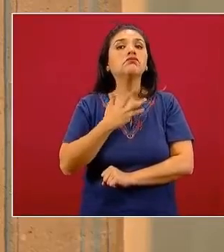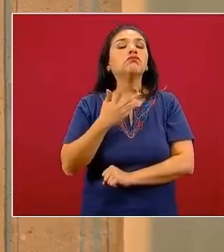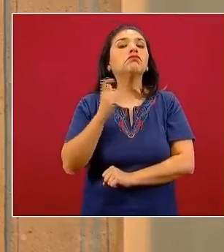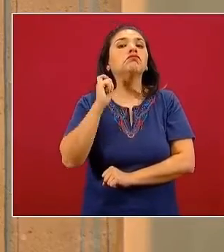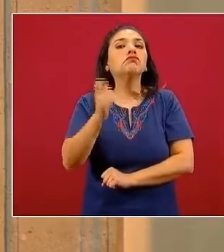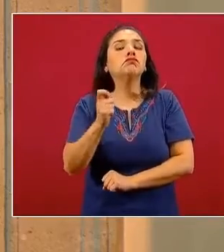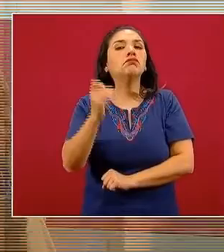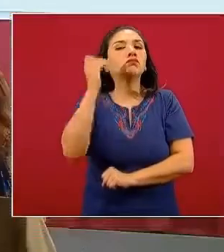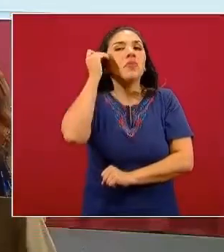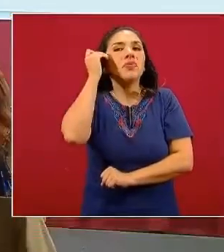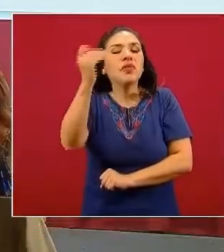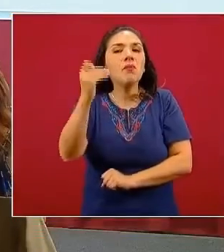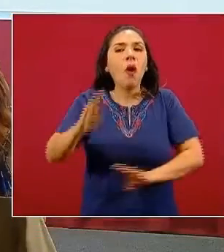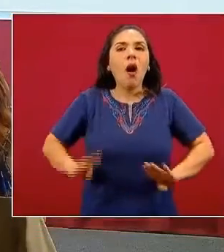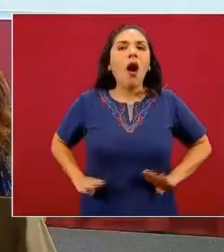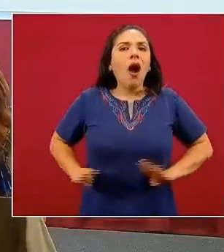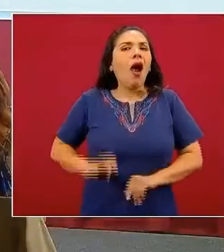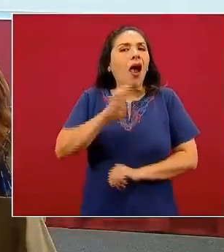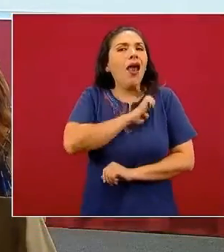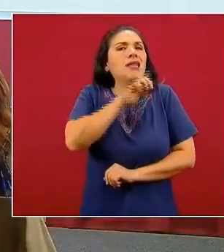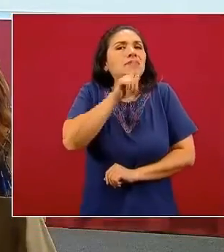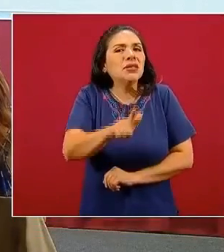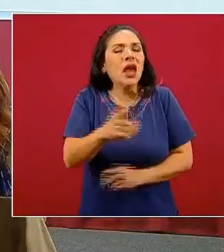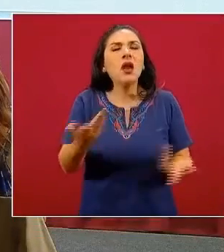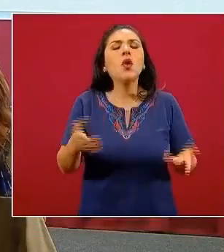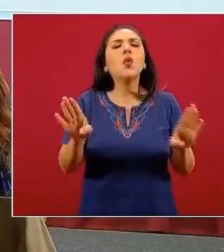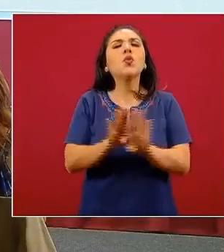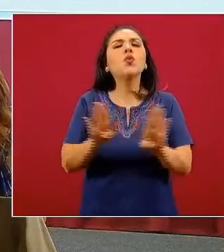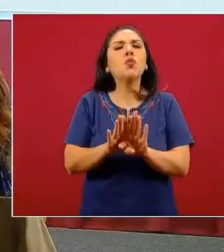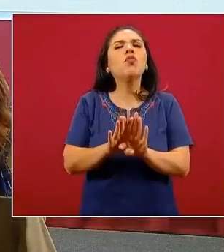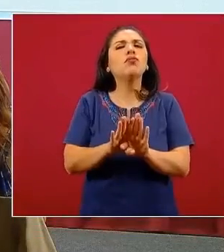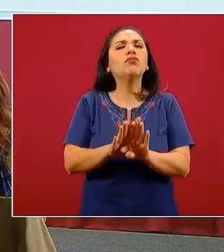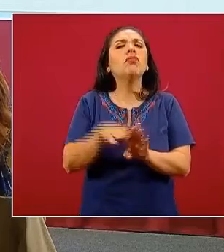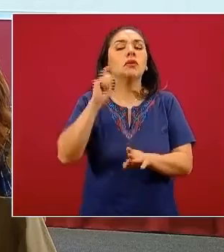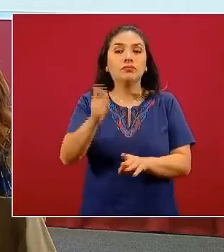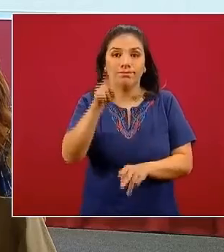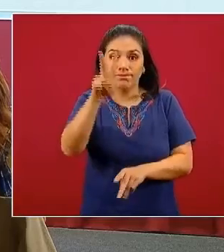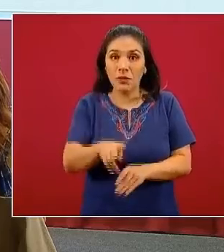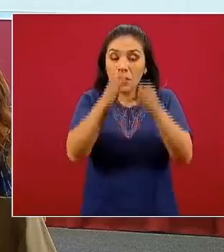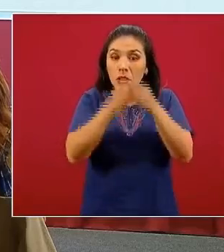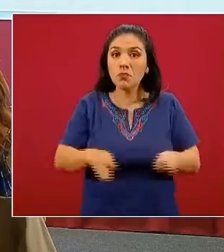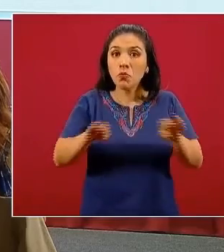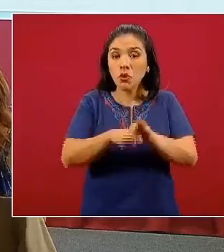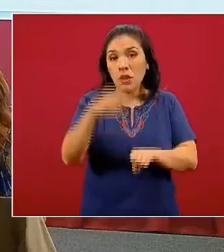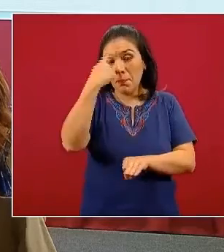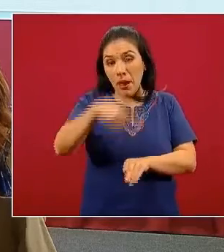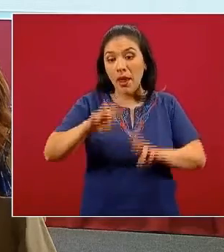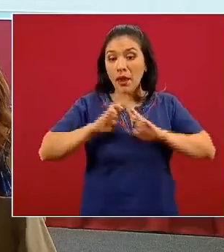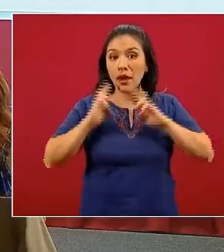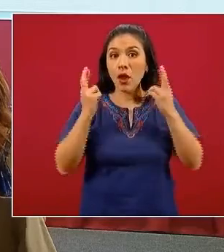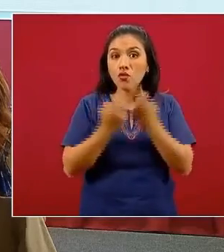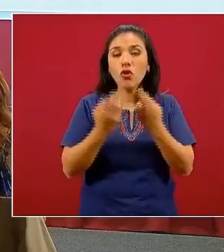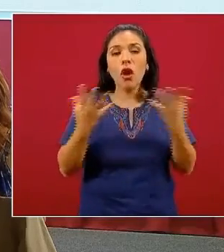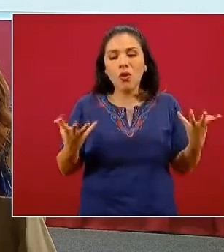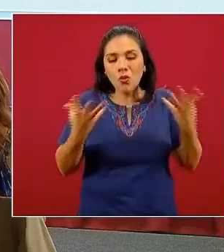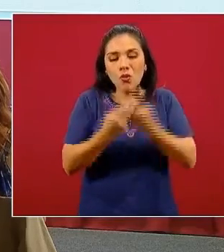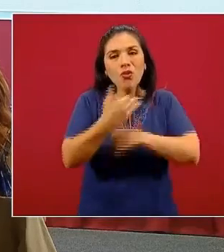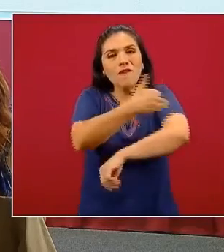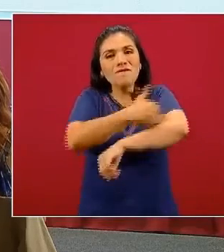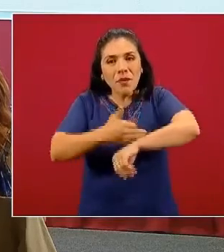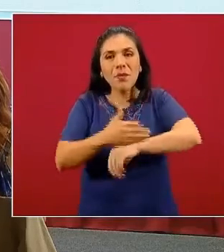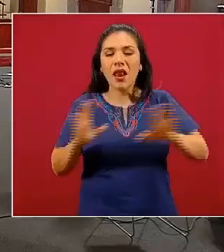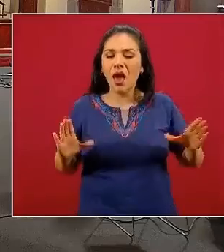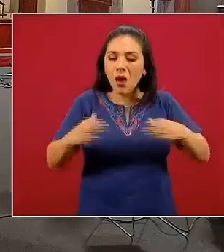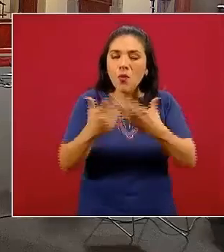situación especial en términos de la importancia de la reunión familiar,